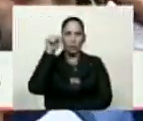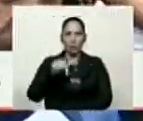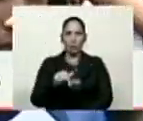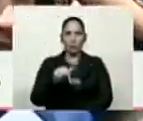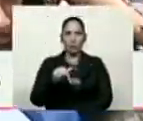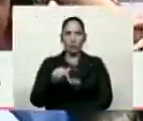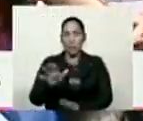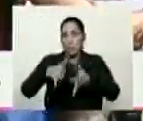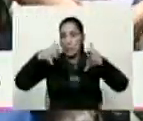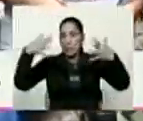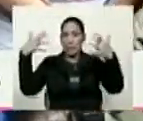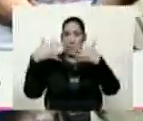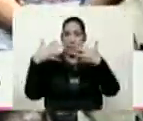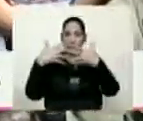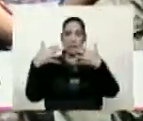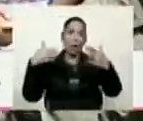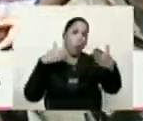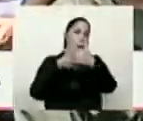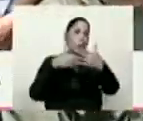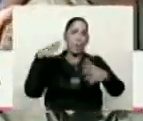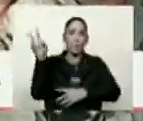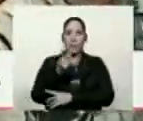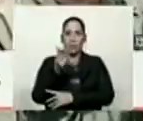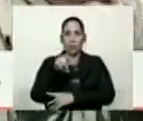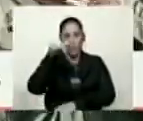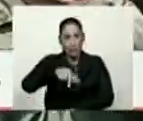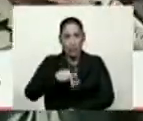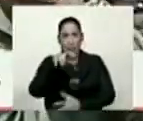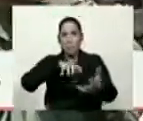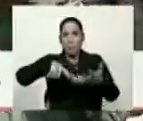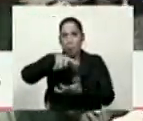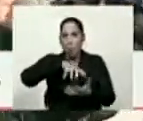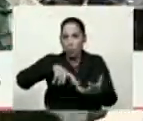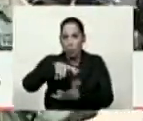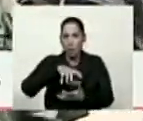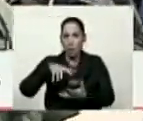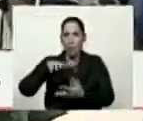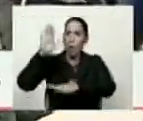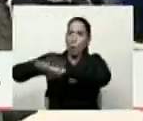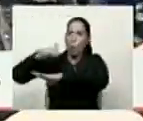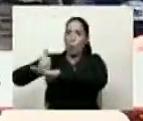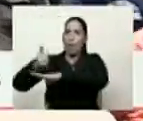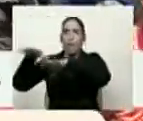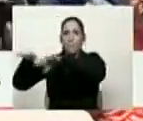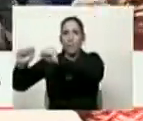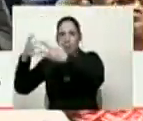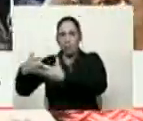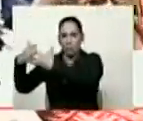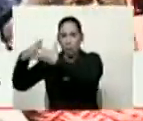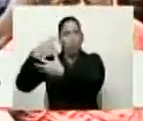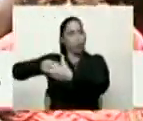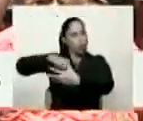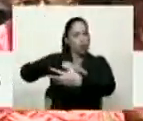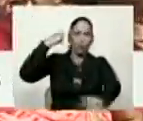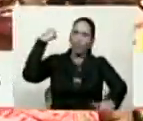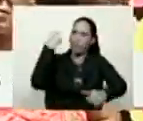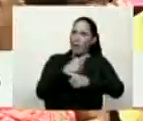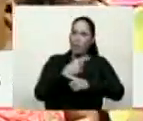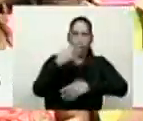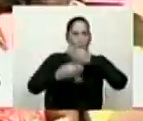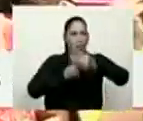guerra contra Venezuela, de esta crisis generada por el imperialismo, nosotros tenemos que